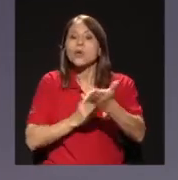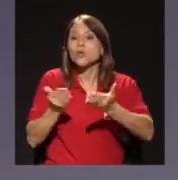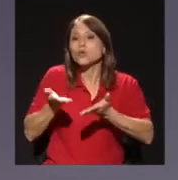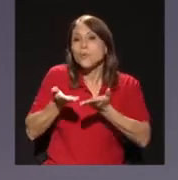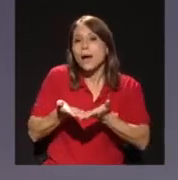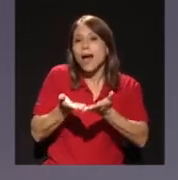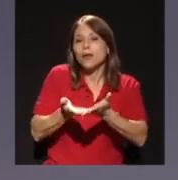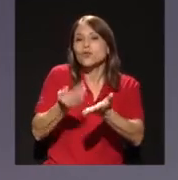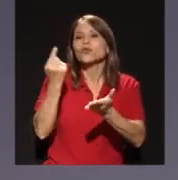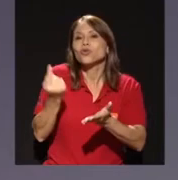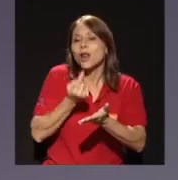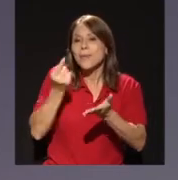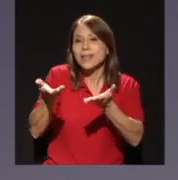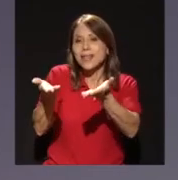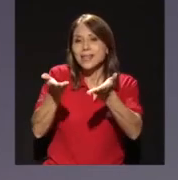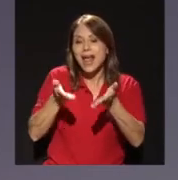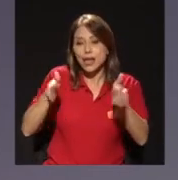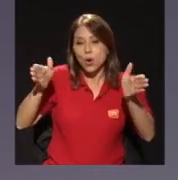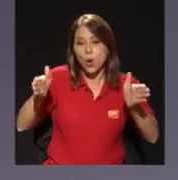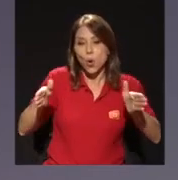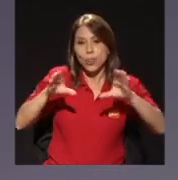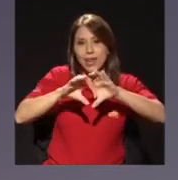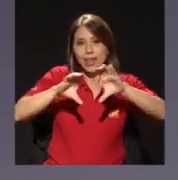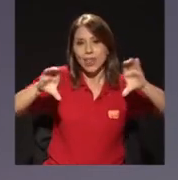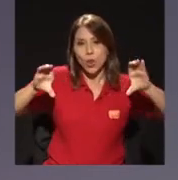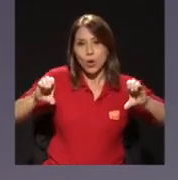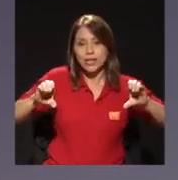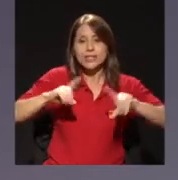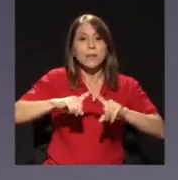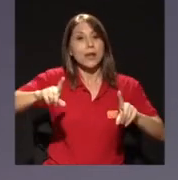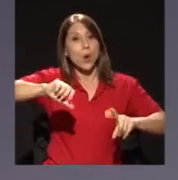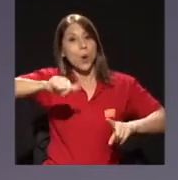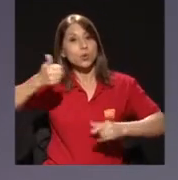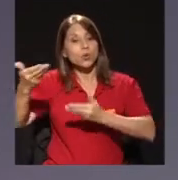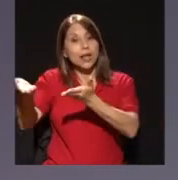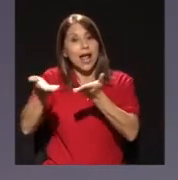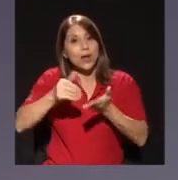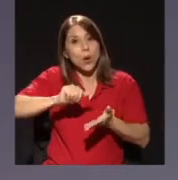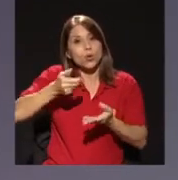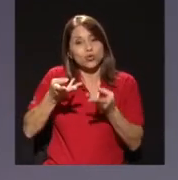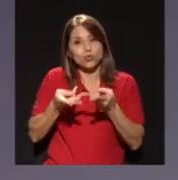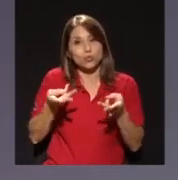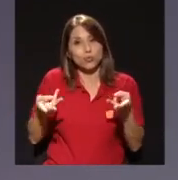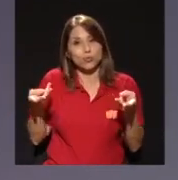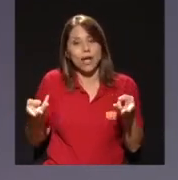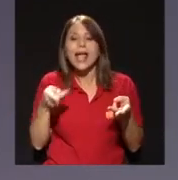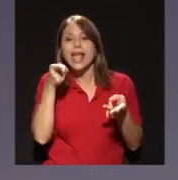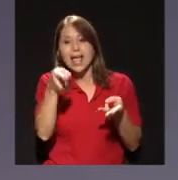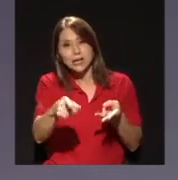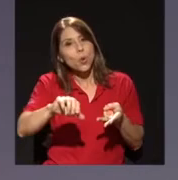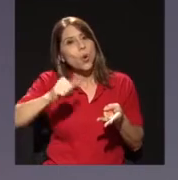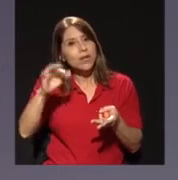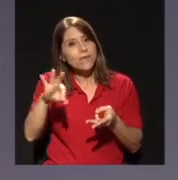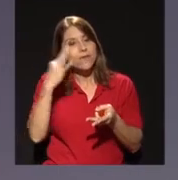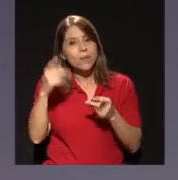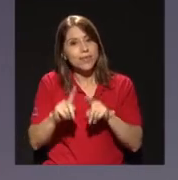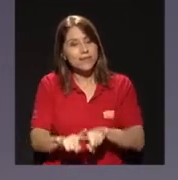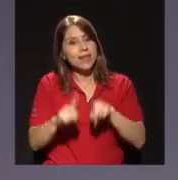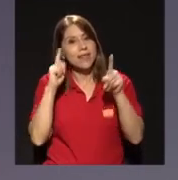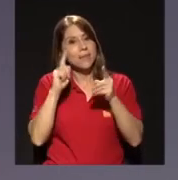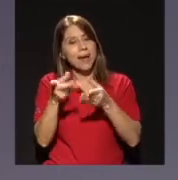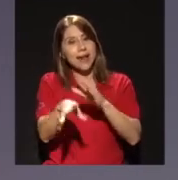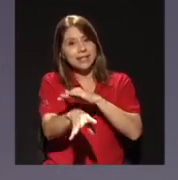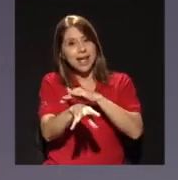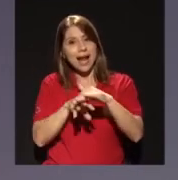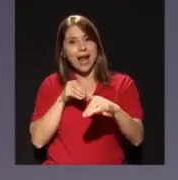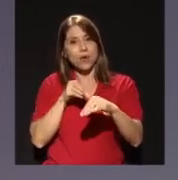pero otros que traen carga suelta, y eso ya se saca de otra manera, hay otra forma de manejar. O sea, las grúas estas son